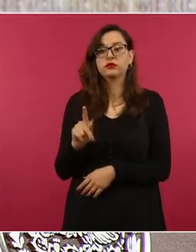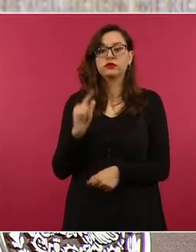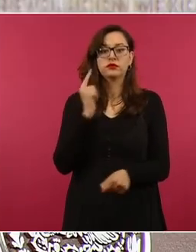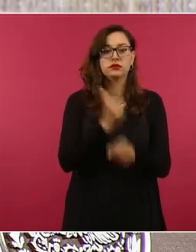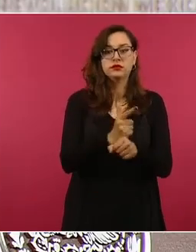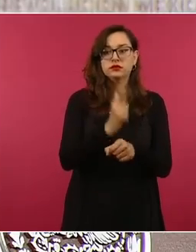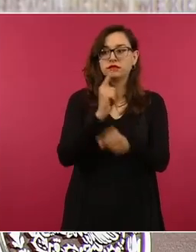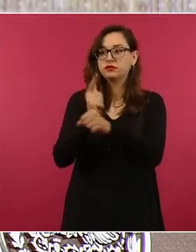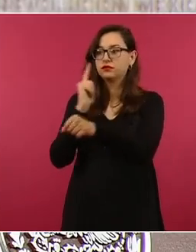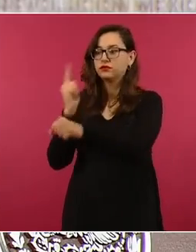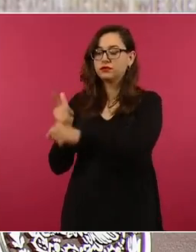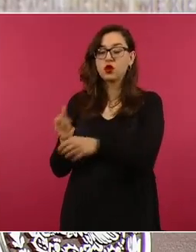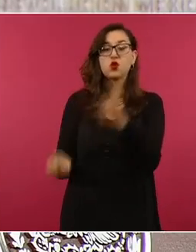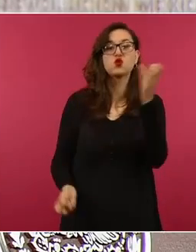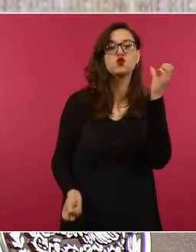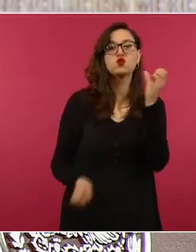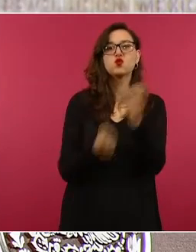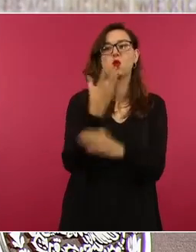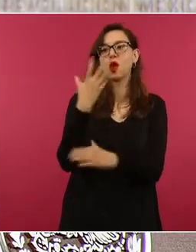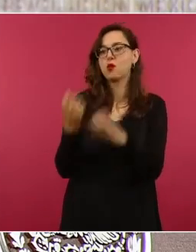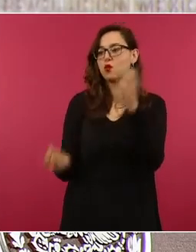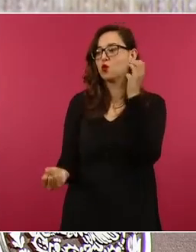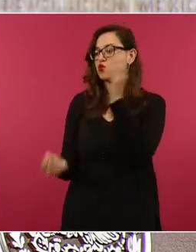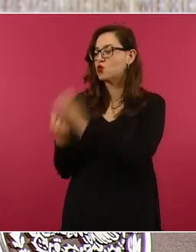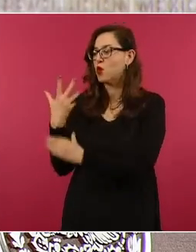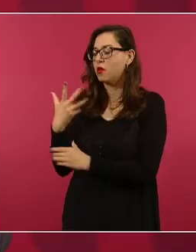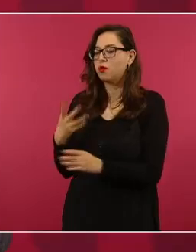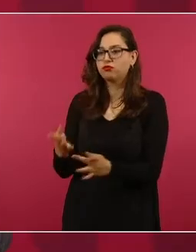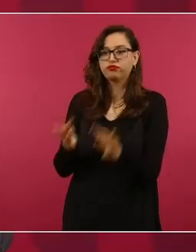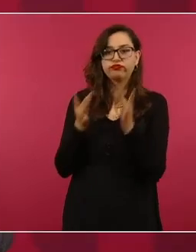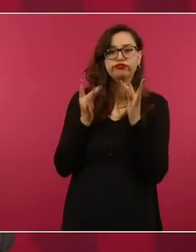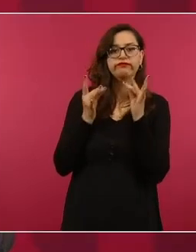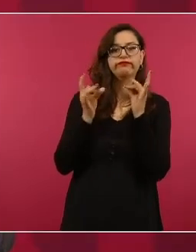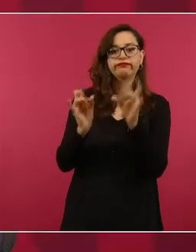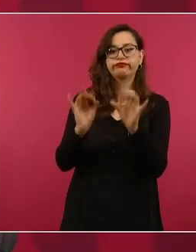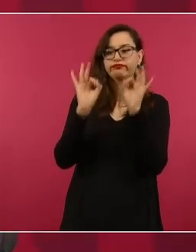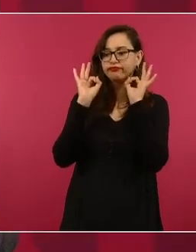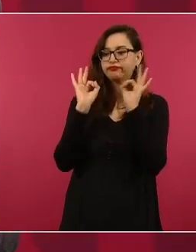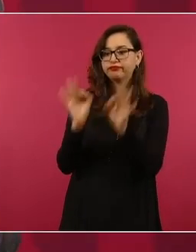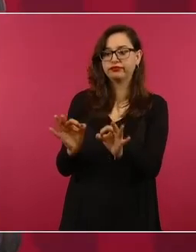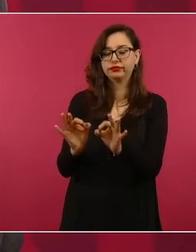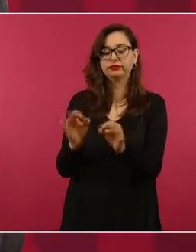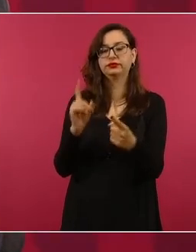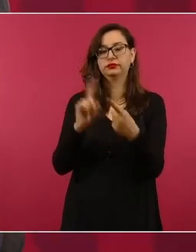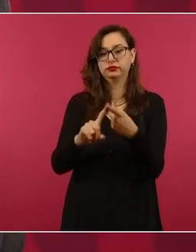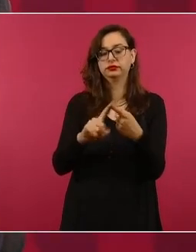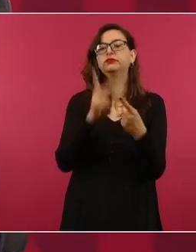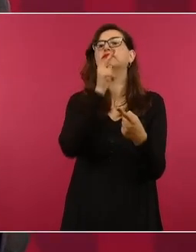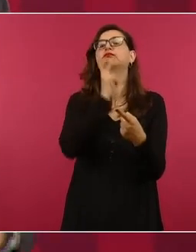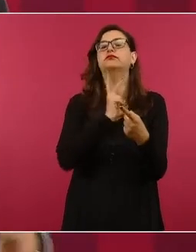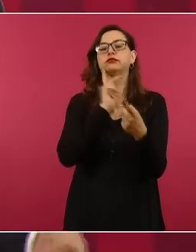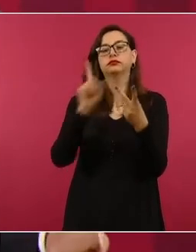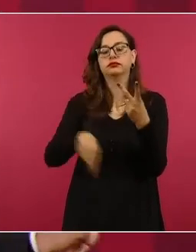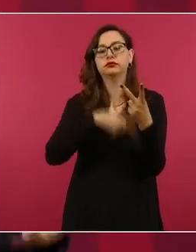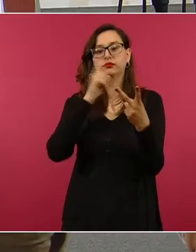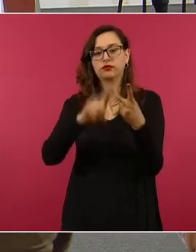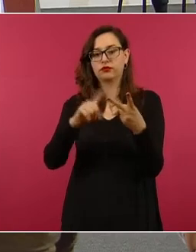con petróleo de muy buena calidad, ligero, y petróleo y gas.